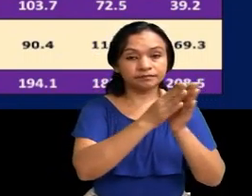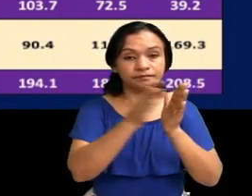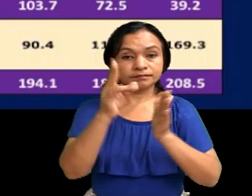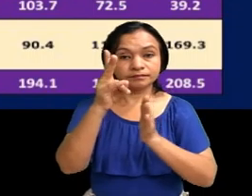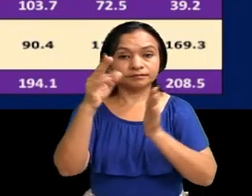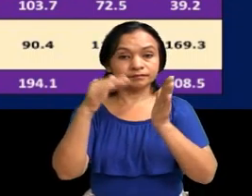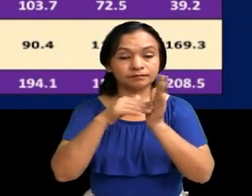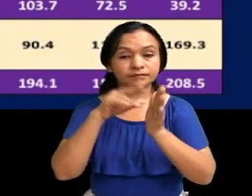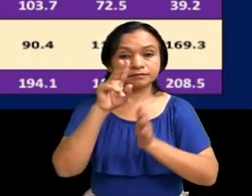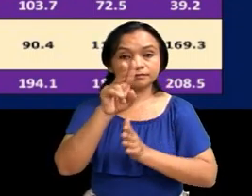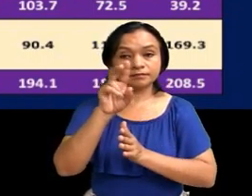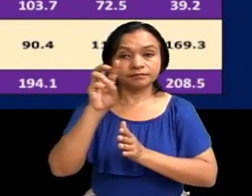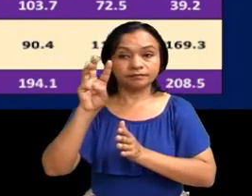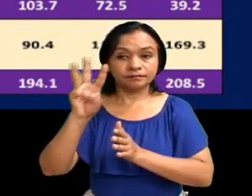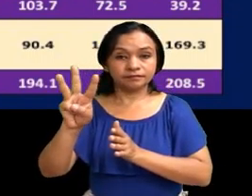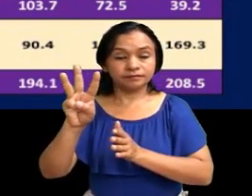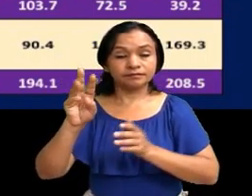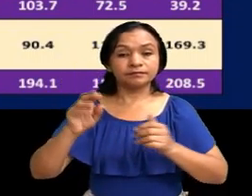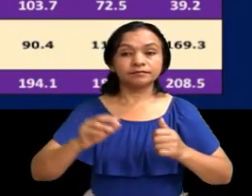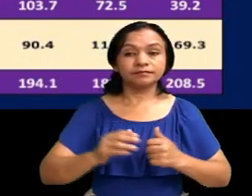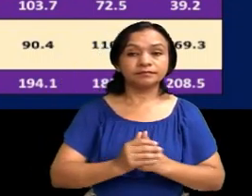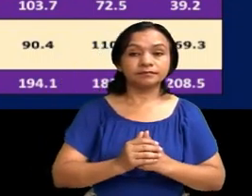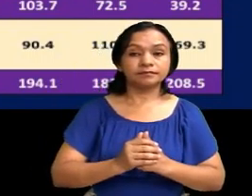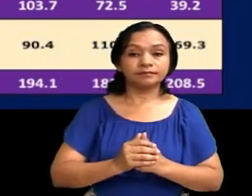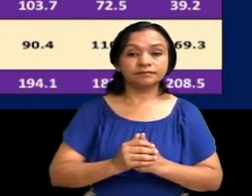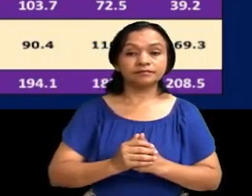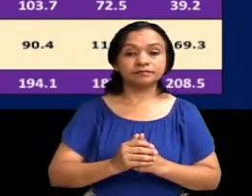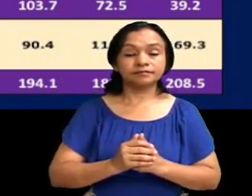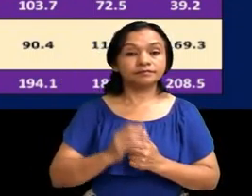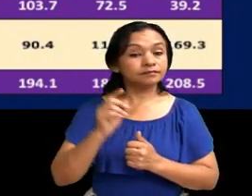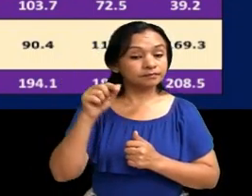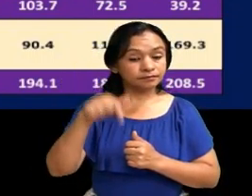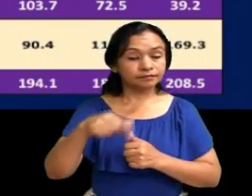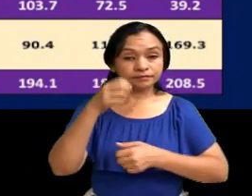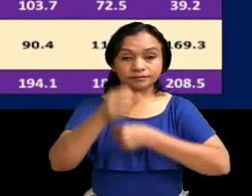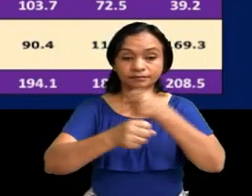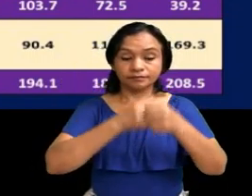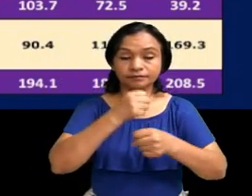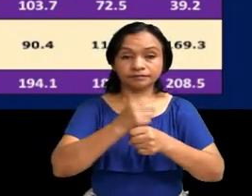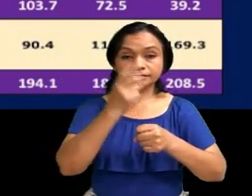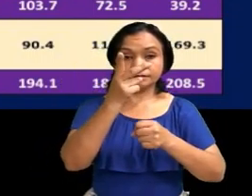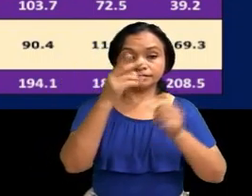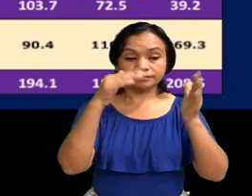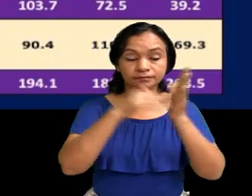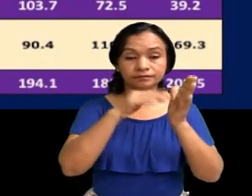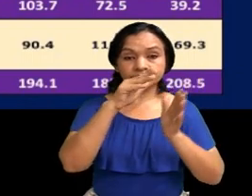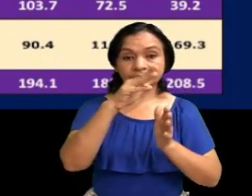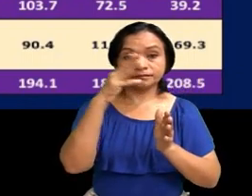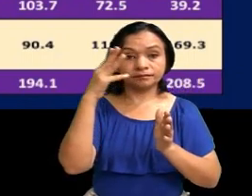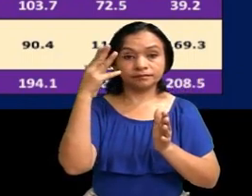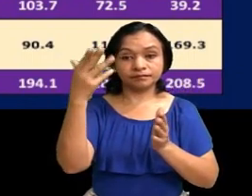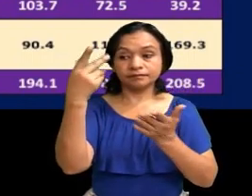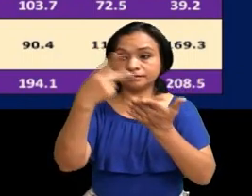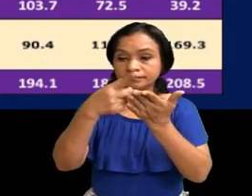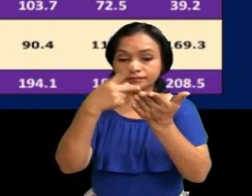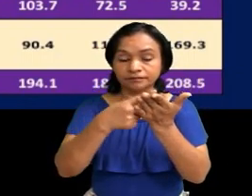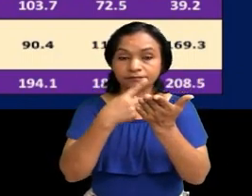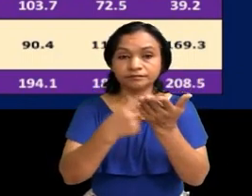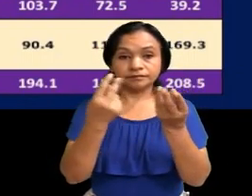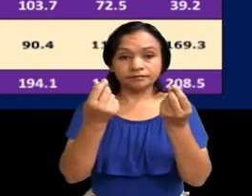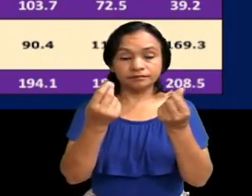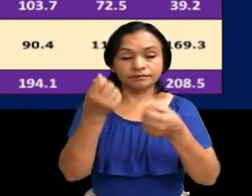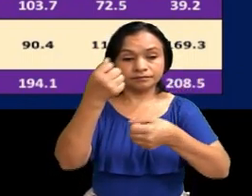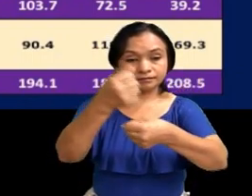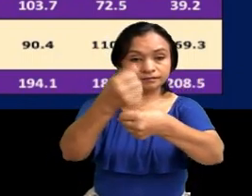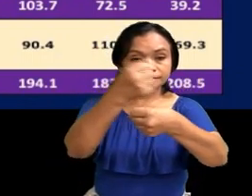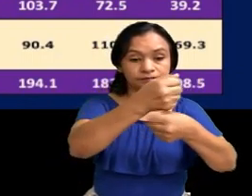2019-2023. Solamente este año, 2019, el presupuesto financiero que tenemos de obras